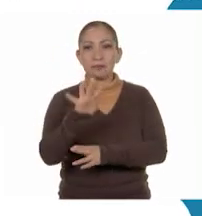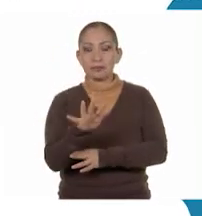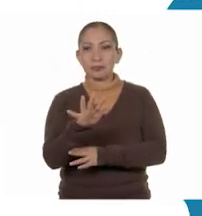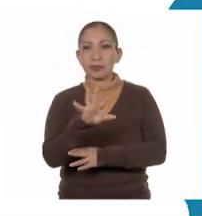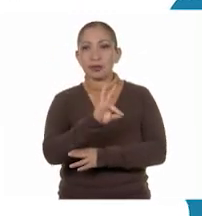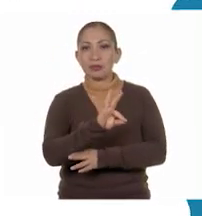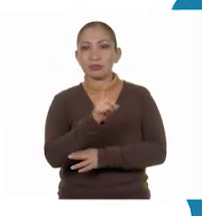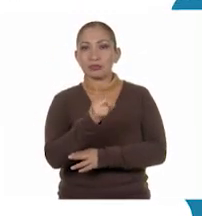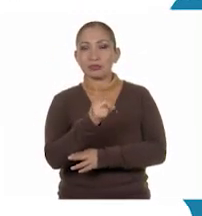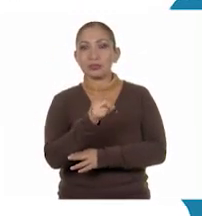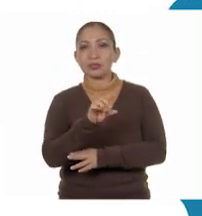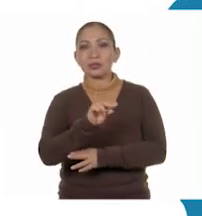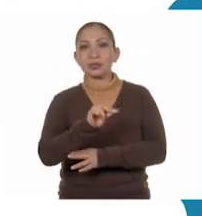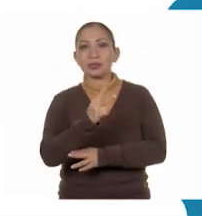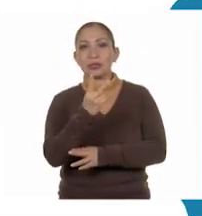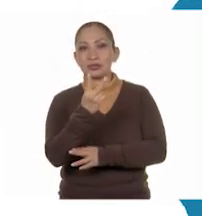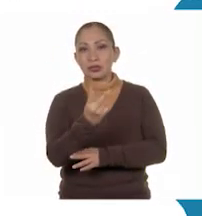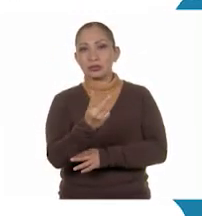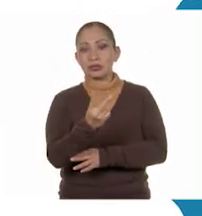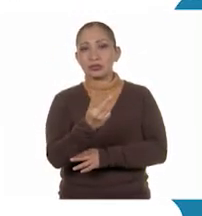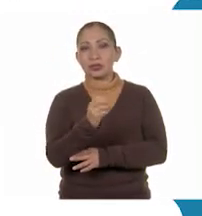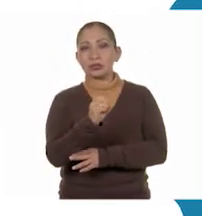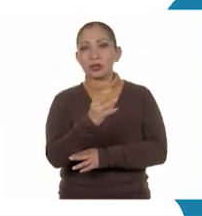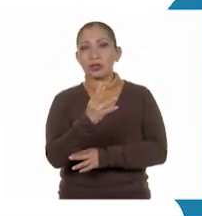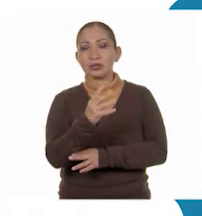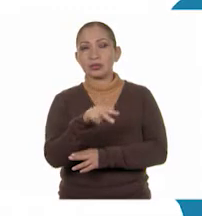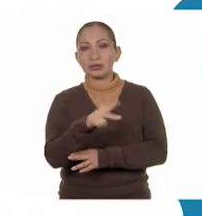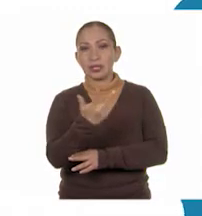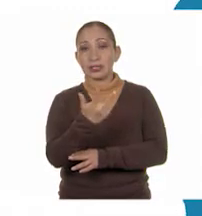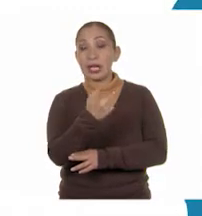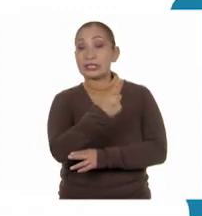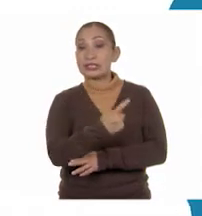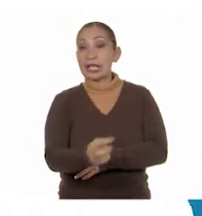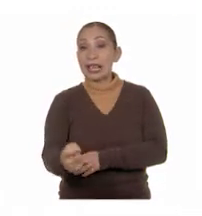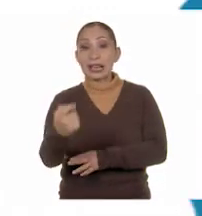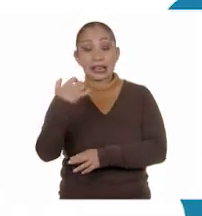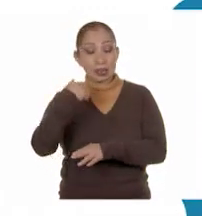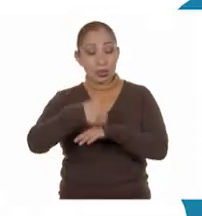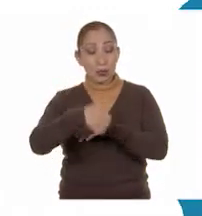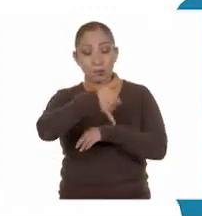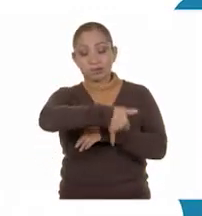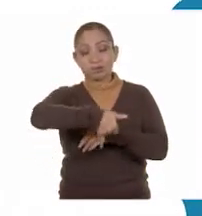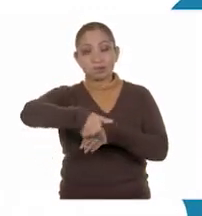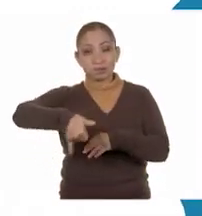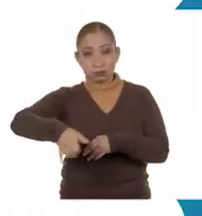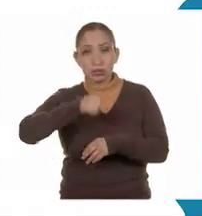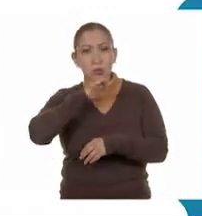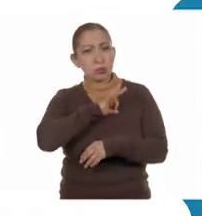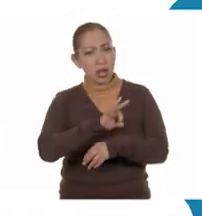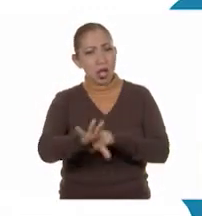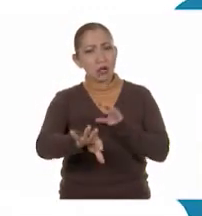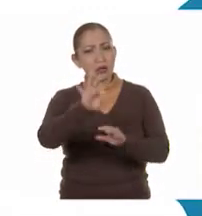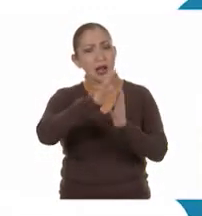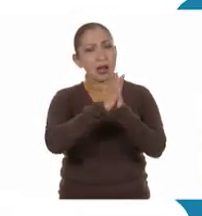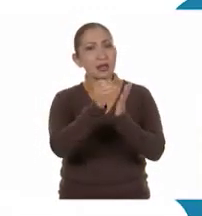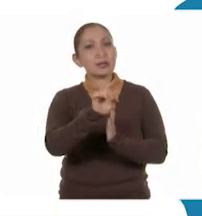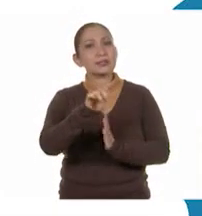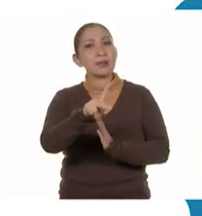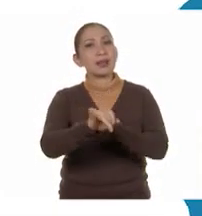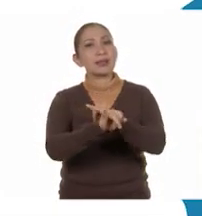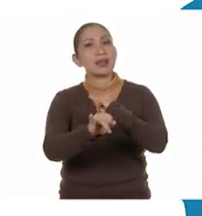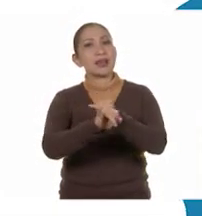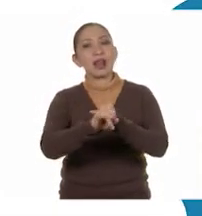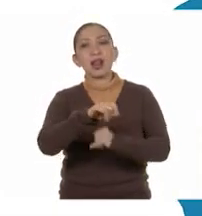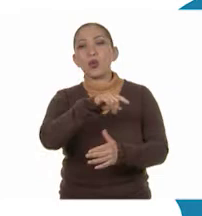55 41 72 04 13, con 100 líneas. También puedes encontrar los libros de texto en la